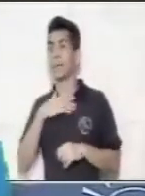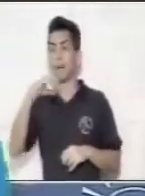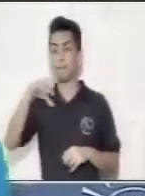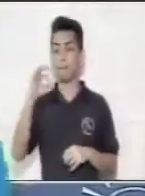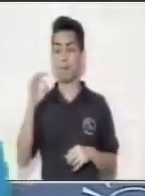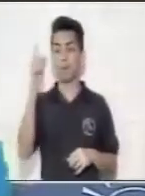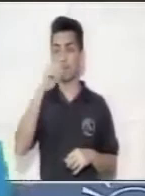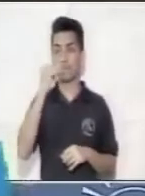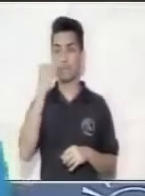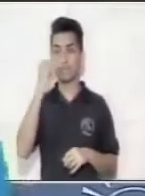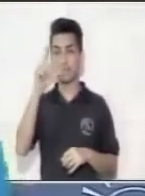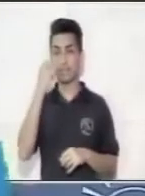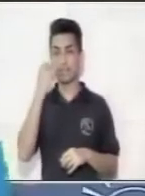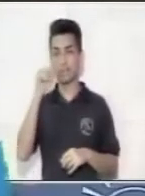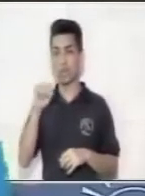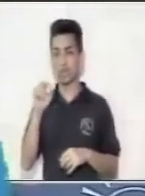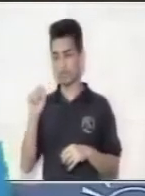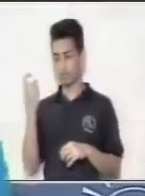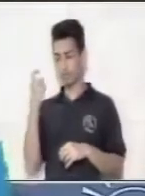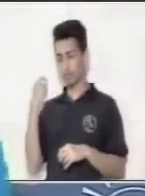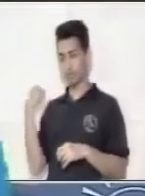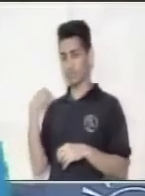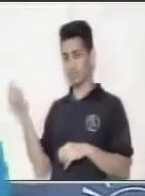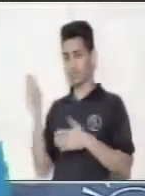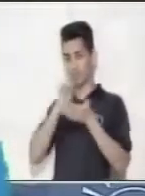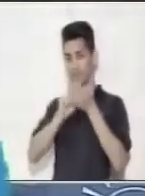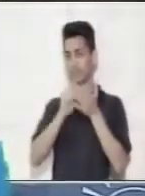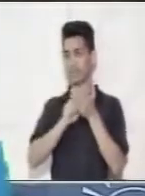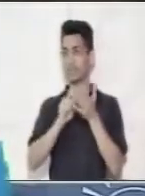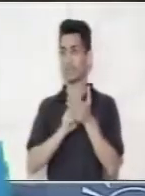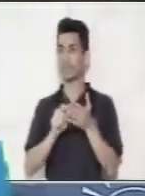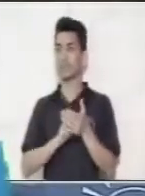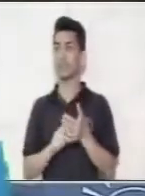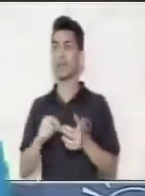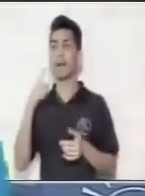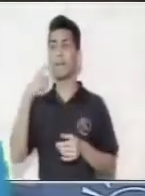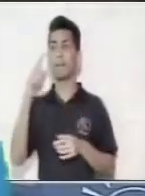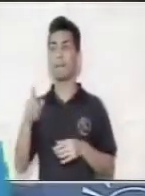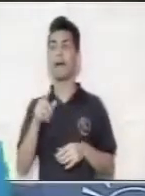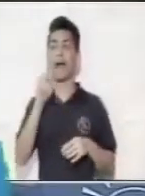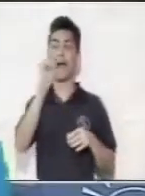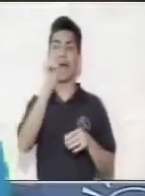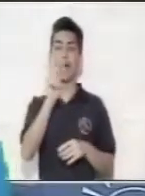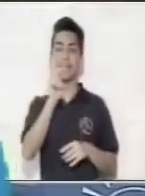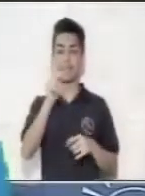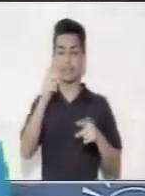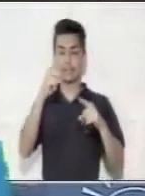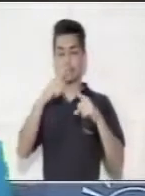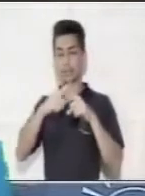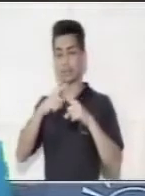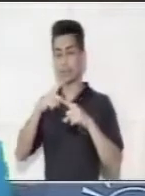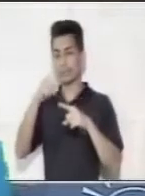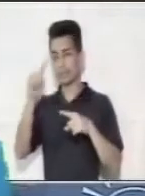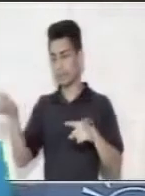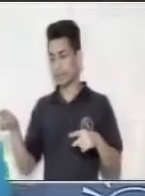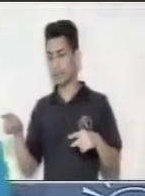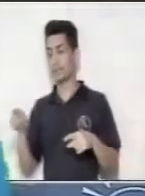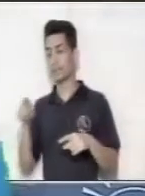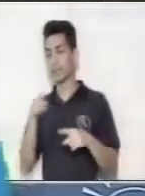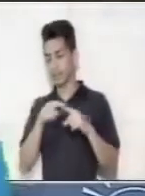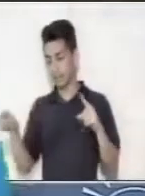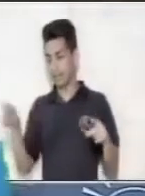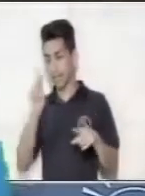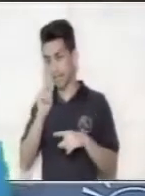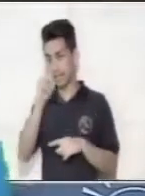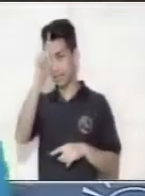estábamos trabajando hace un momento, que son muy referidos con lo que es el eje X y el eje